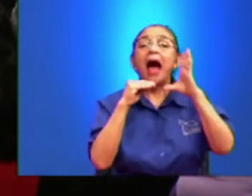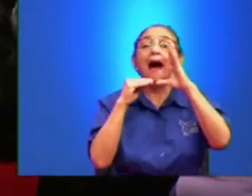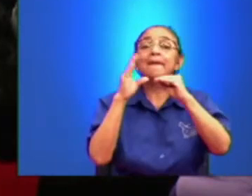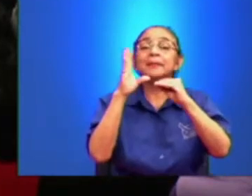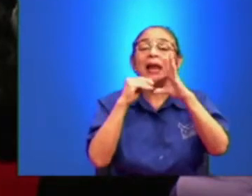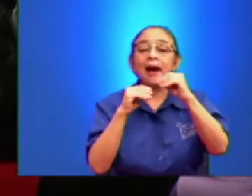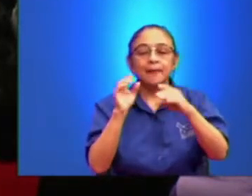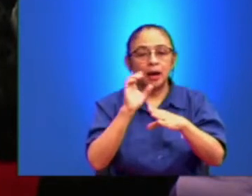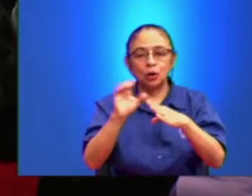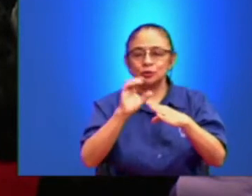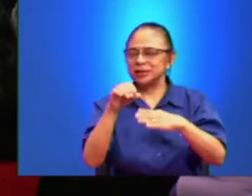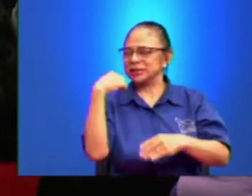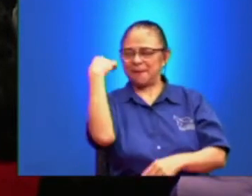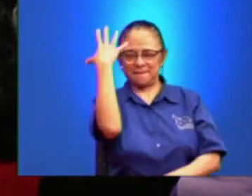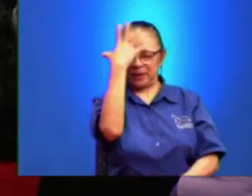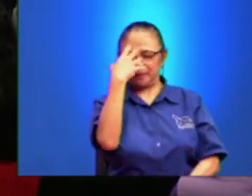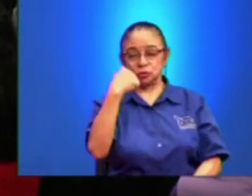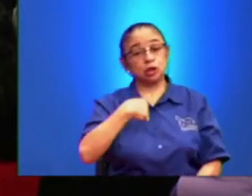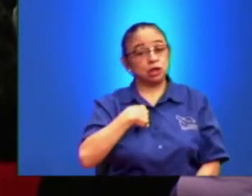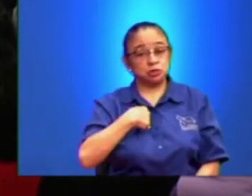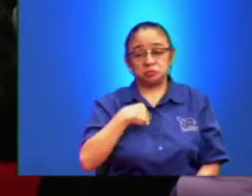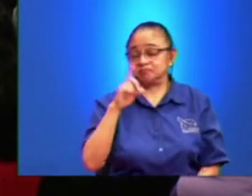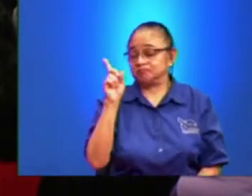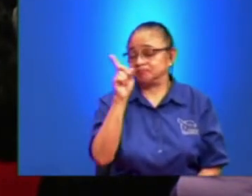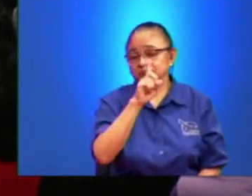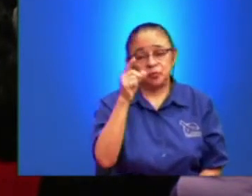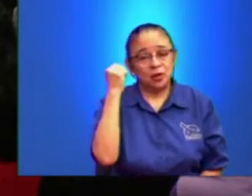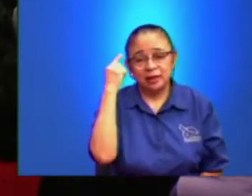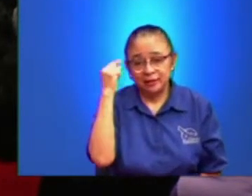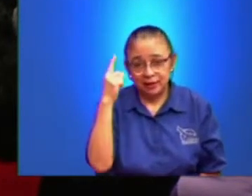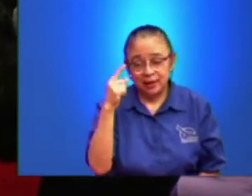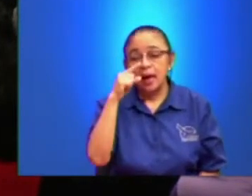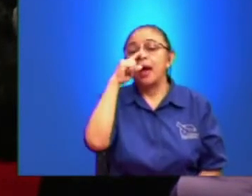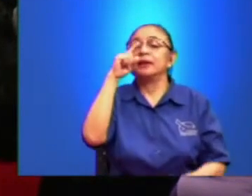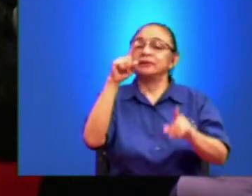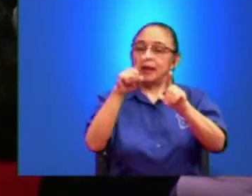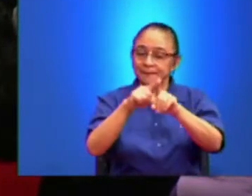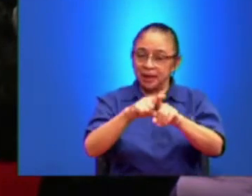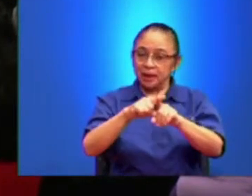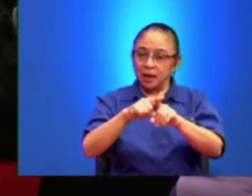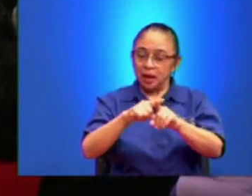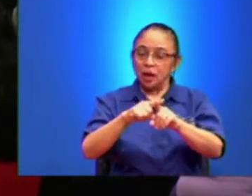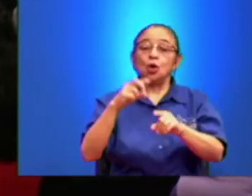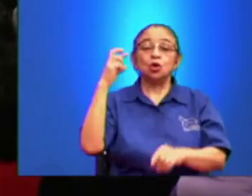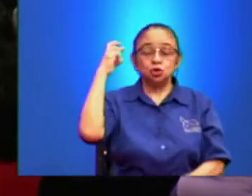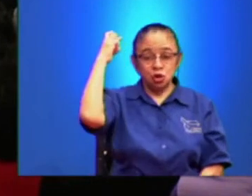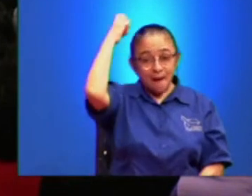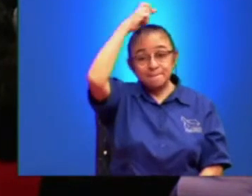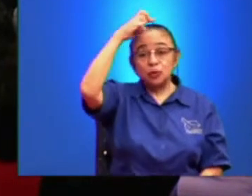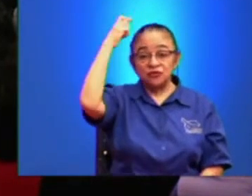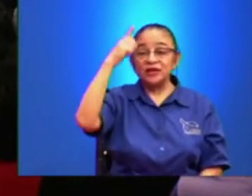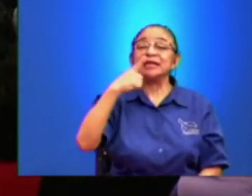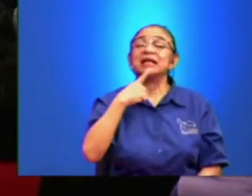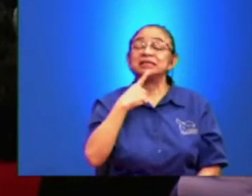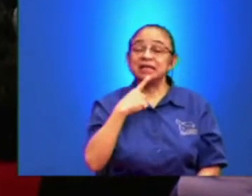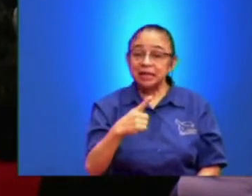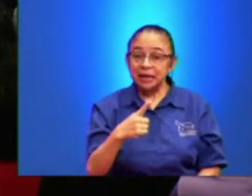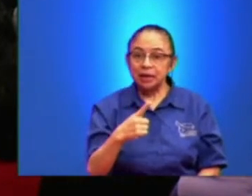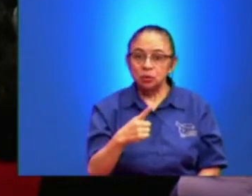maravillosas que no entendía lo vemos también con los profetas que dijeron que